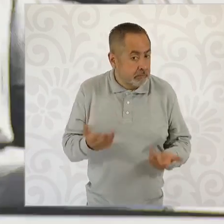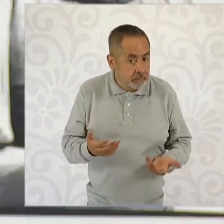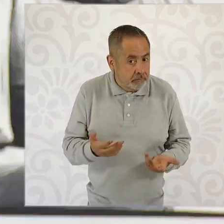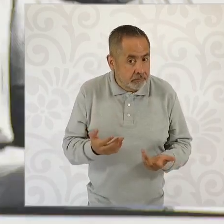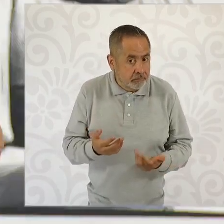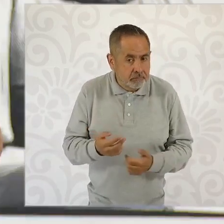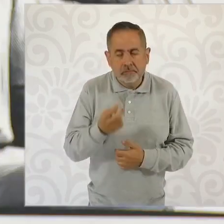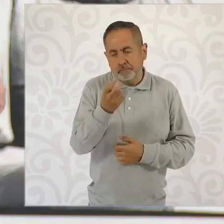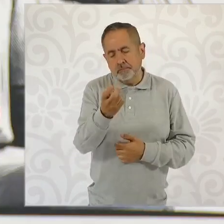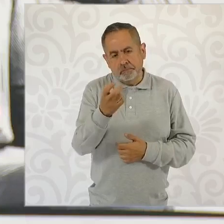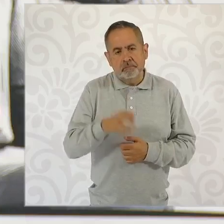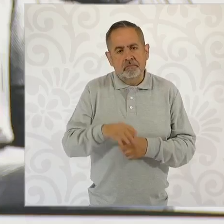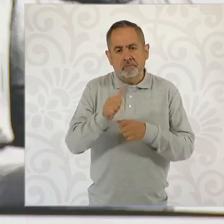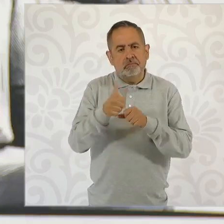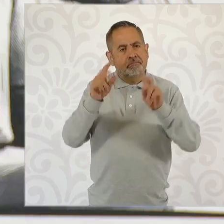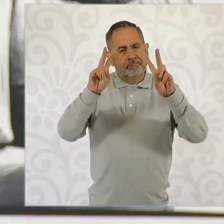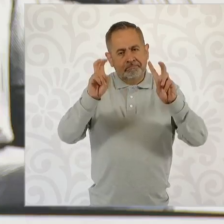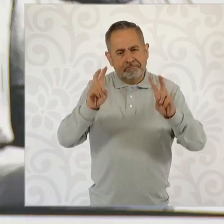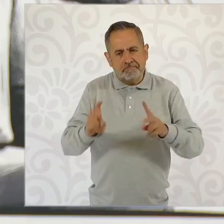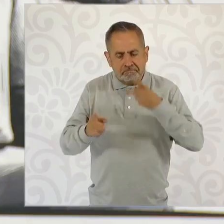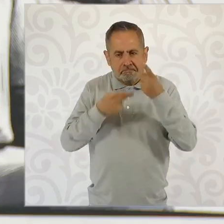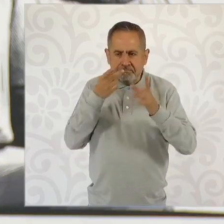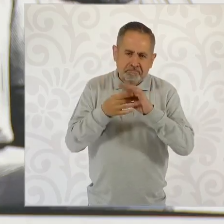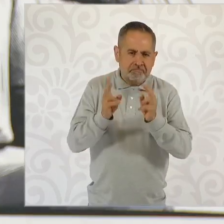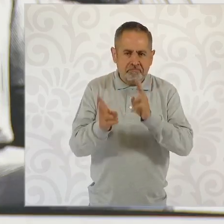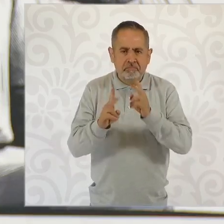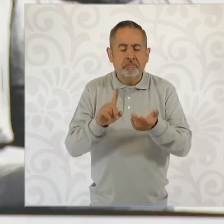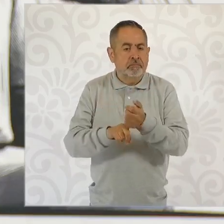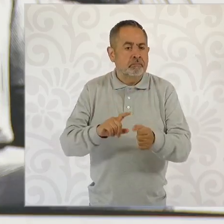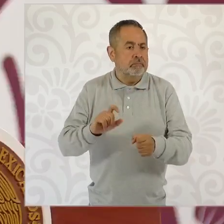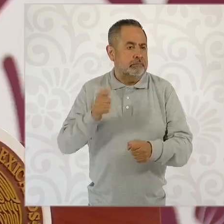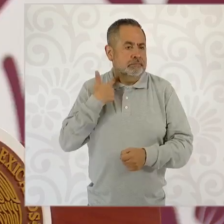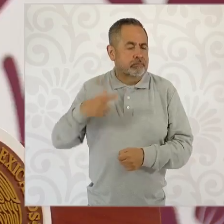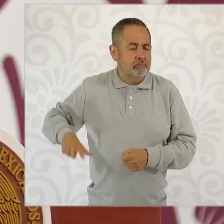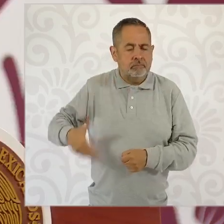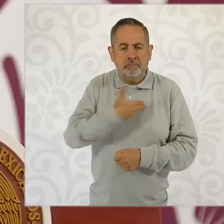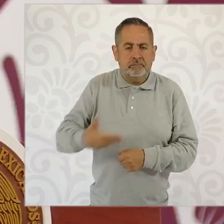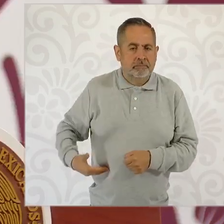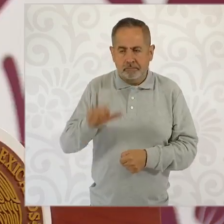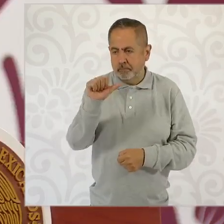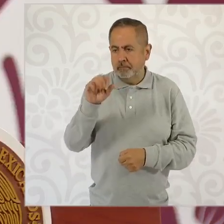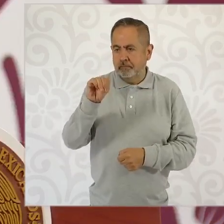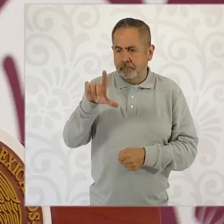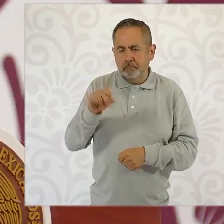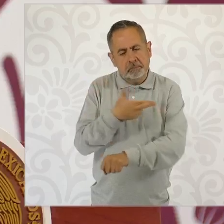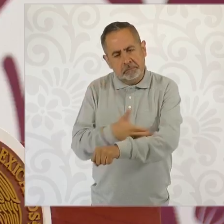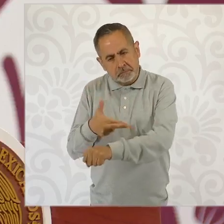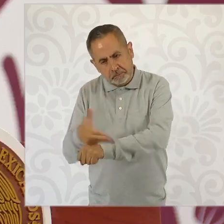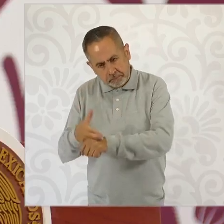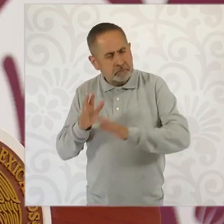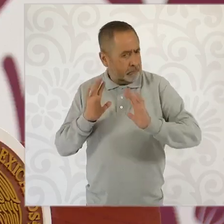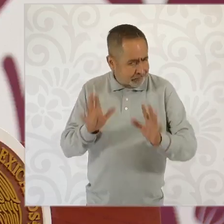esto además de otros temas que se hicieron durante el gobierno del presidente López Obrador. Entonces, lo que les hemos